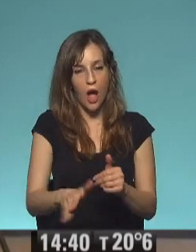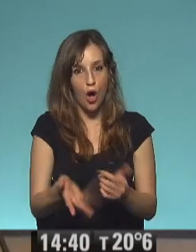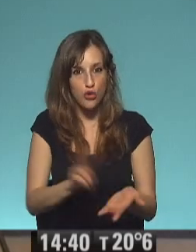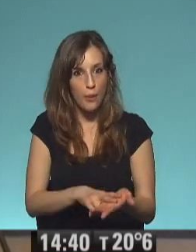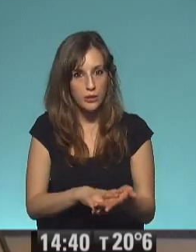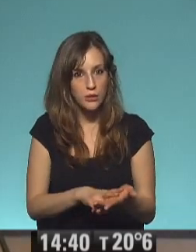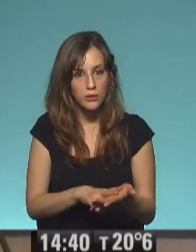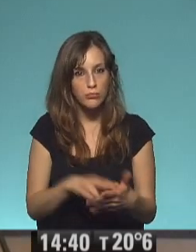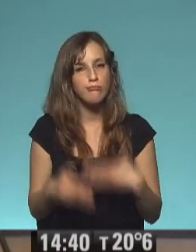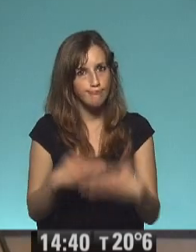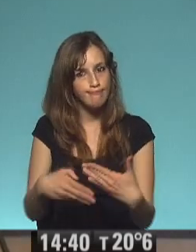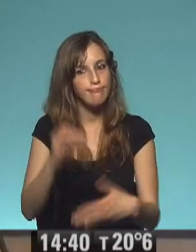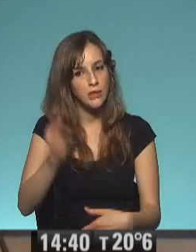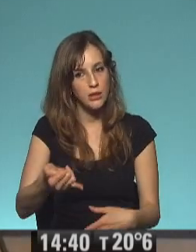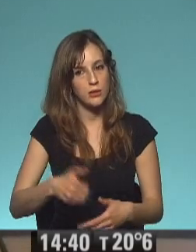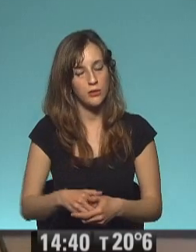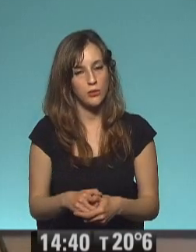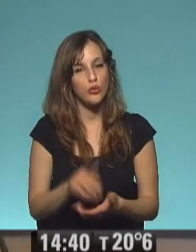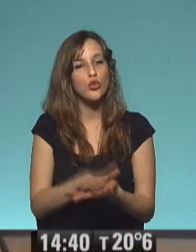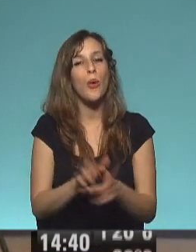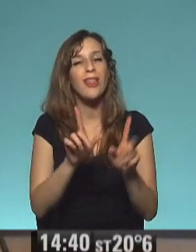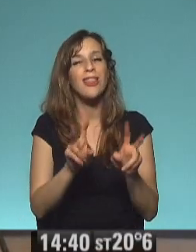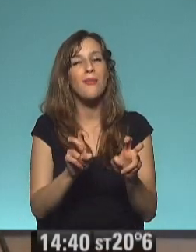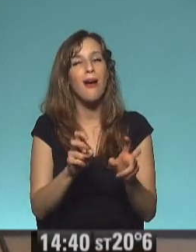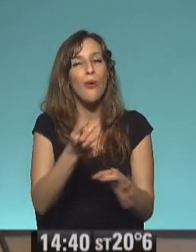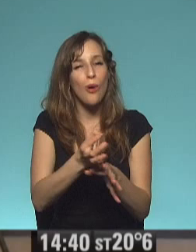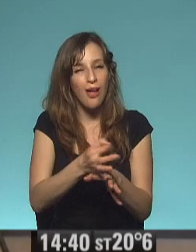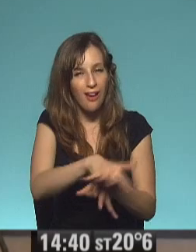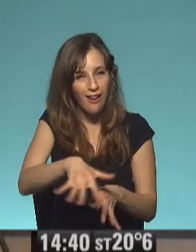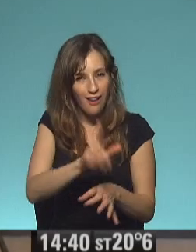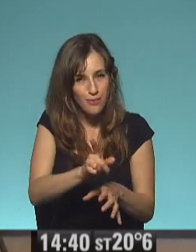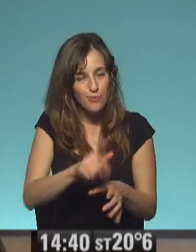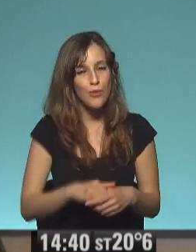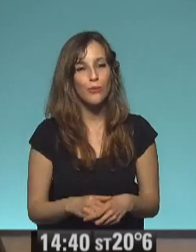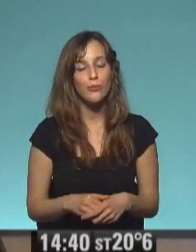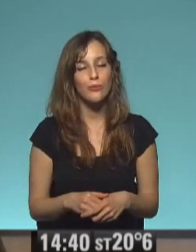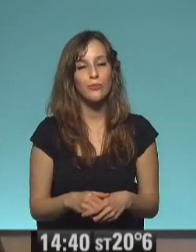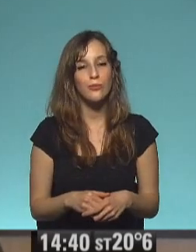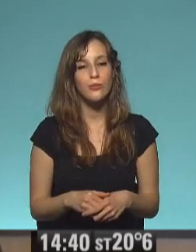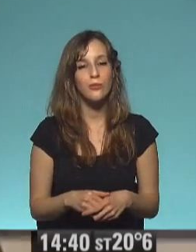crucero que teníamos cuando teníamos un gobierno nacional y popular como el que tenemos ahora.